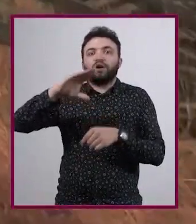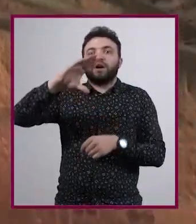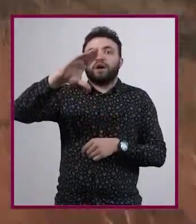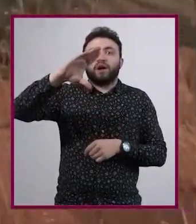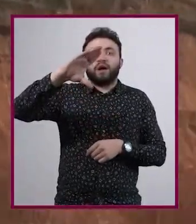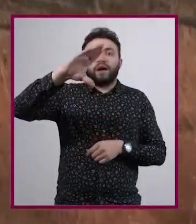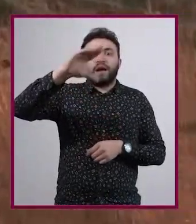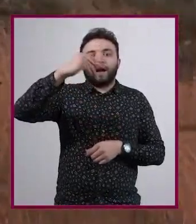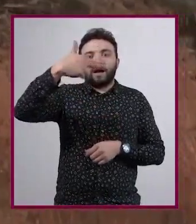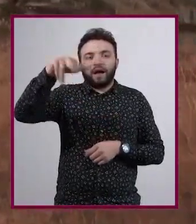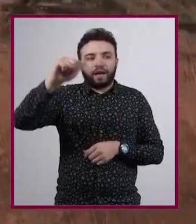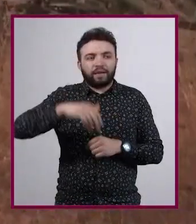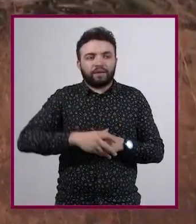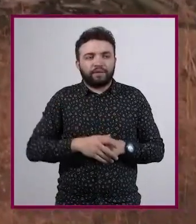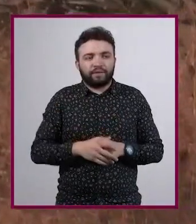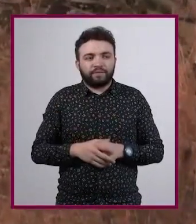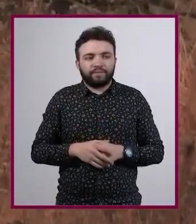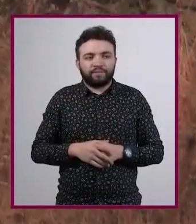Tlacuache.